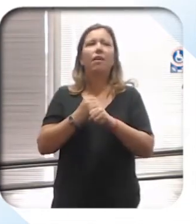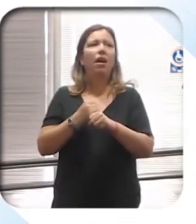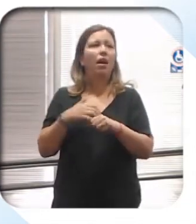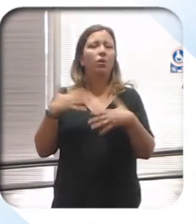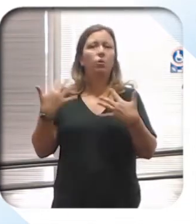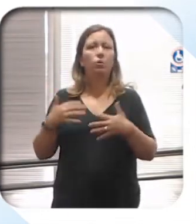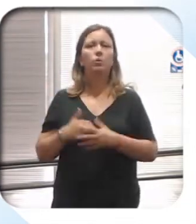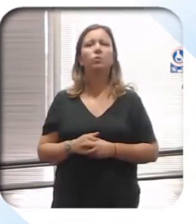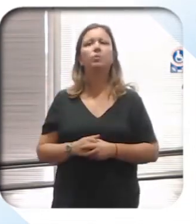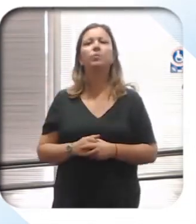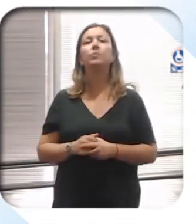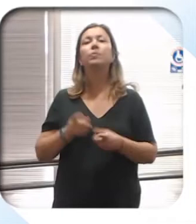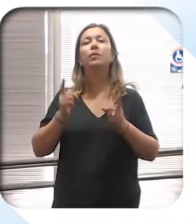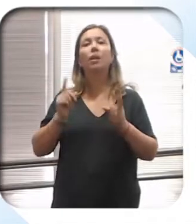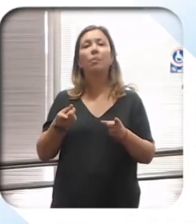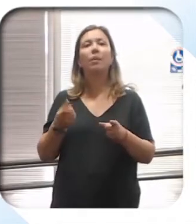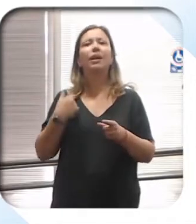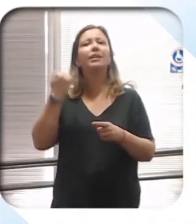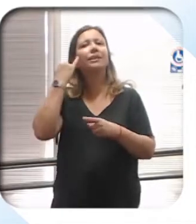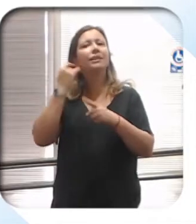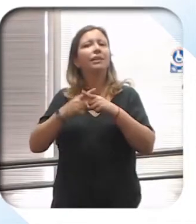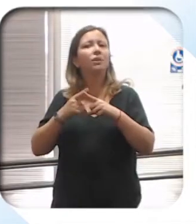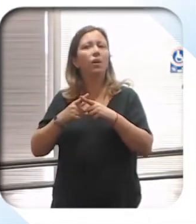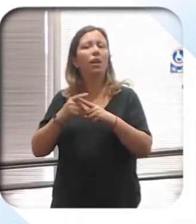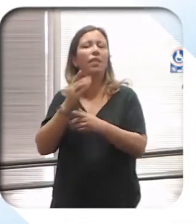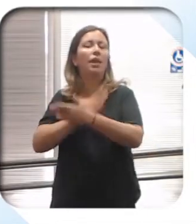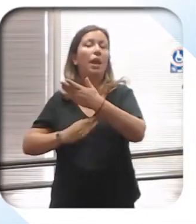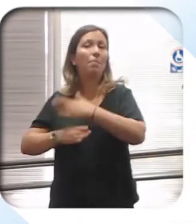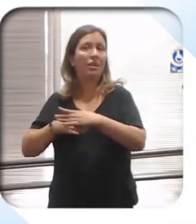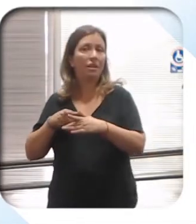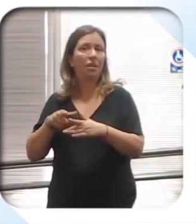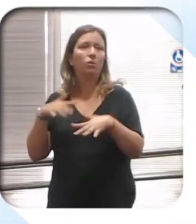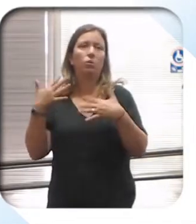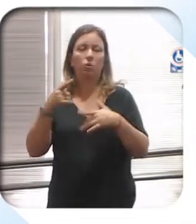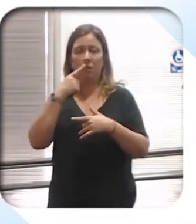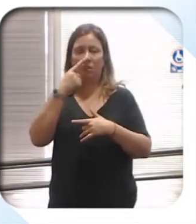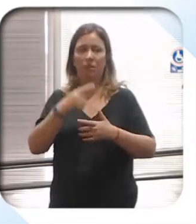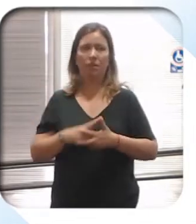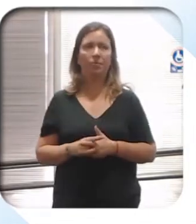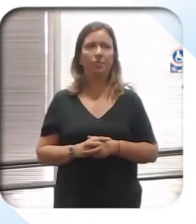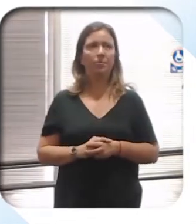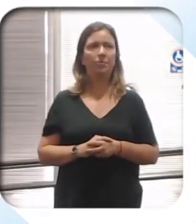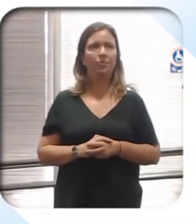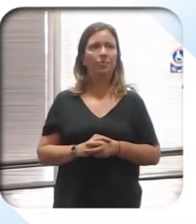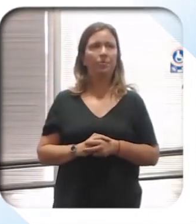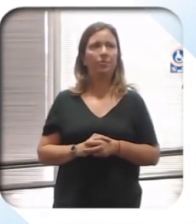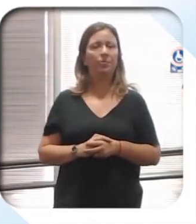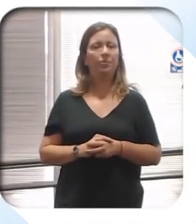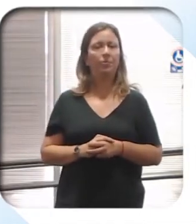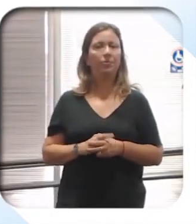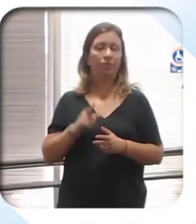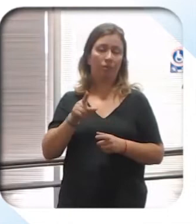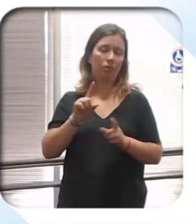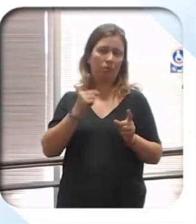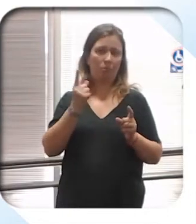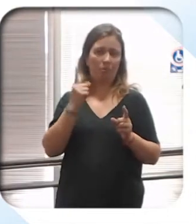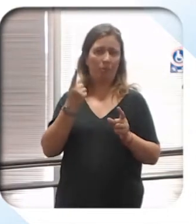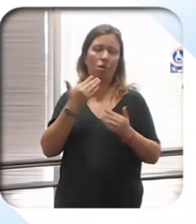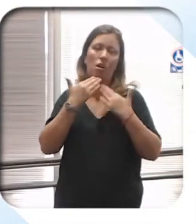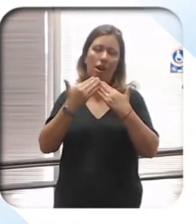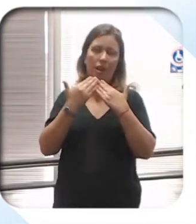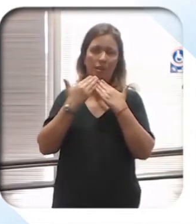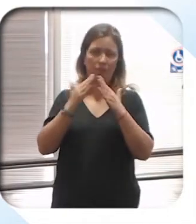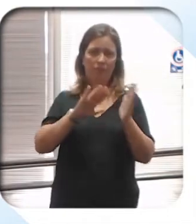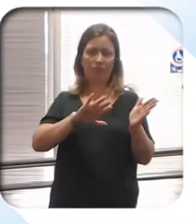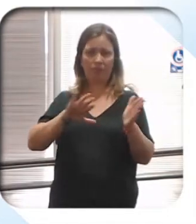sexualidad, por supuesto, y en sexualidad y discapacidad mucho. Eso en primer lugar, el